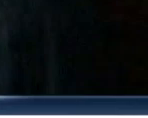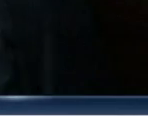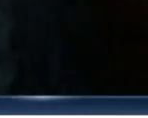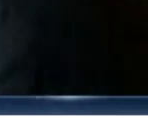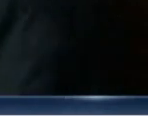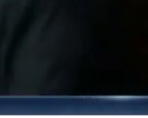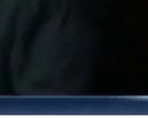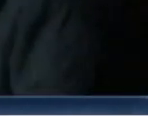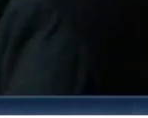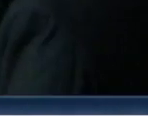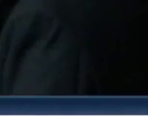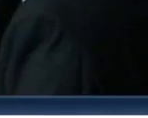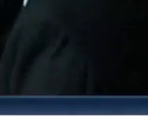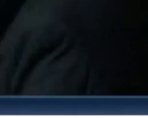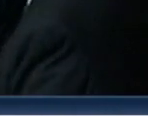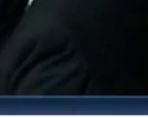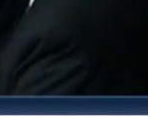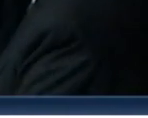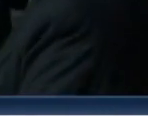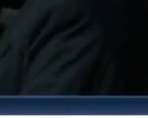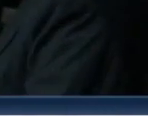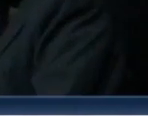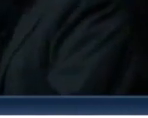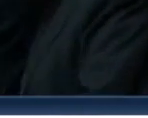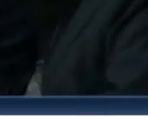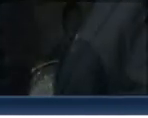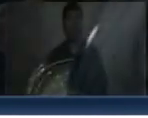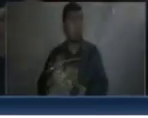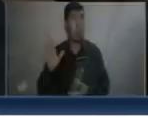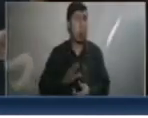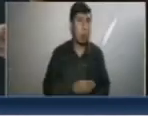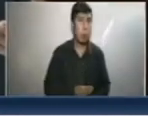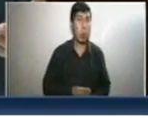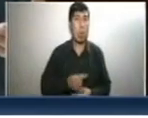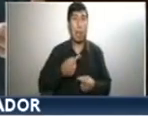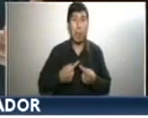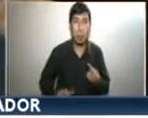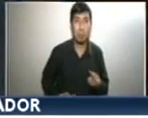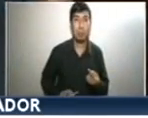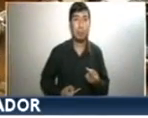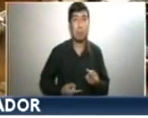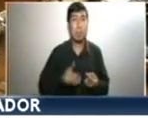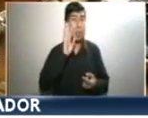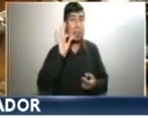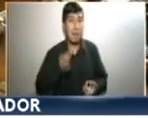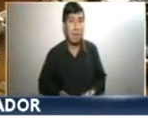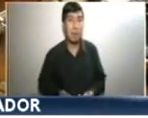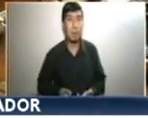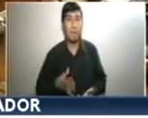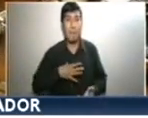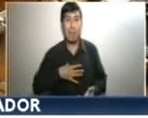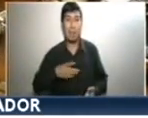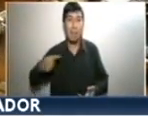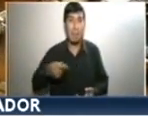dinero fresco para enfrentar la pesada herencia que recibió nos dimos con además de un estado burocrático